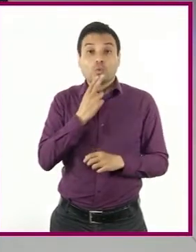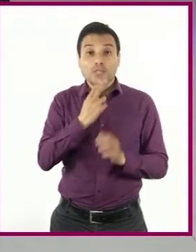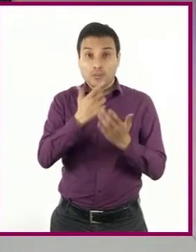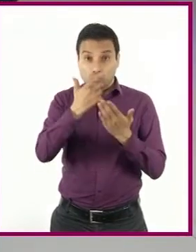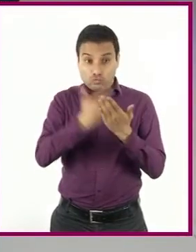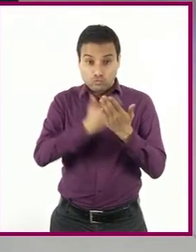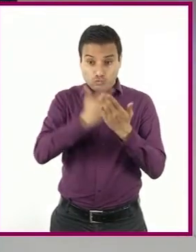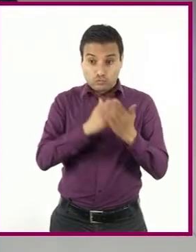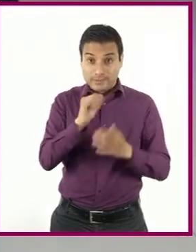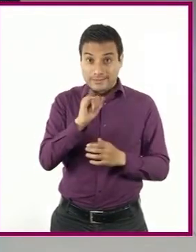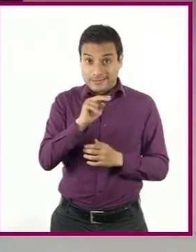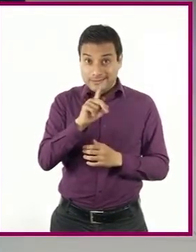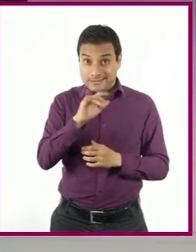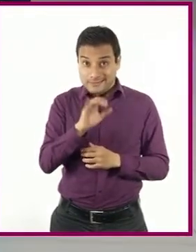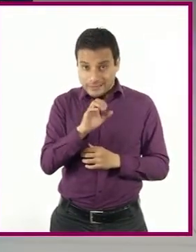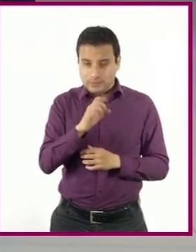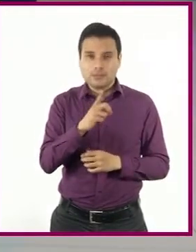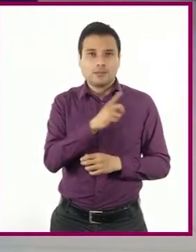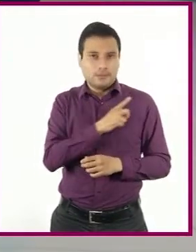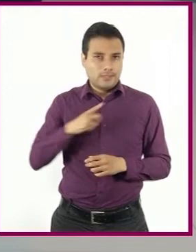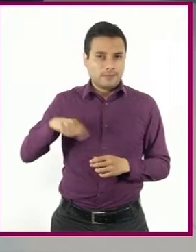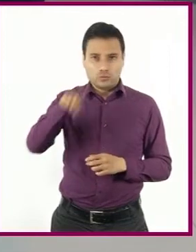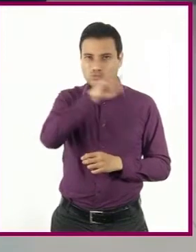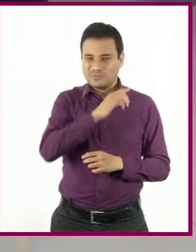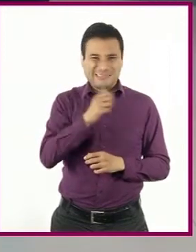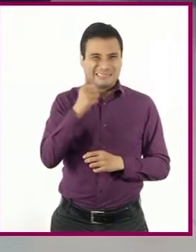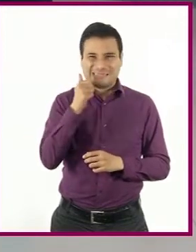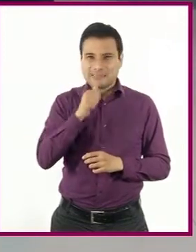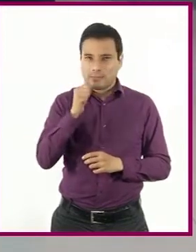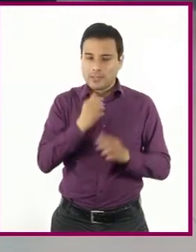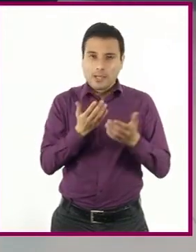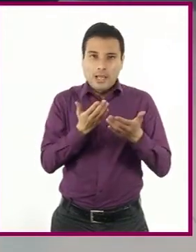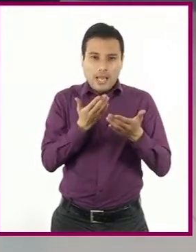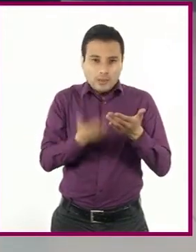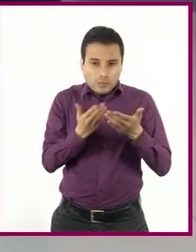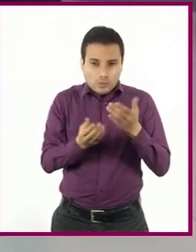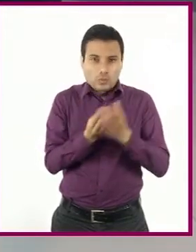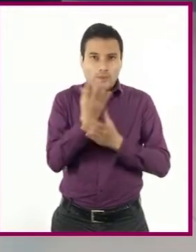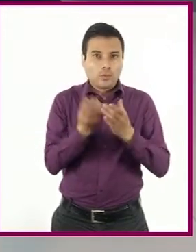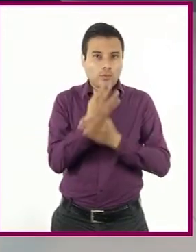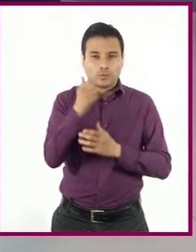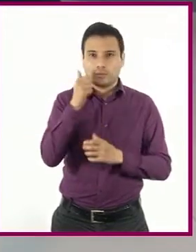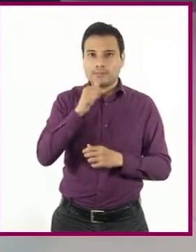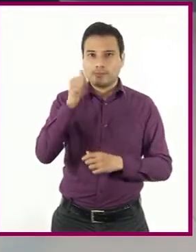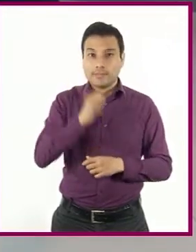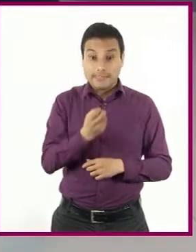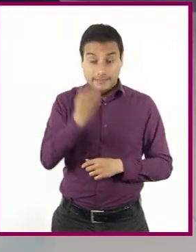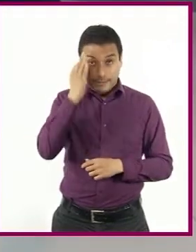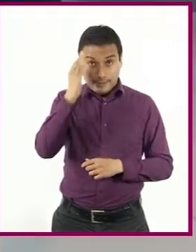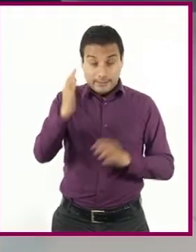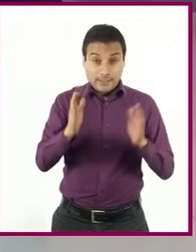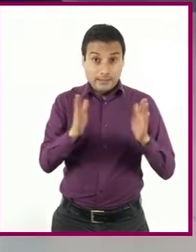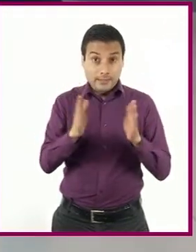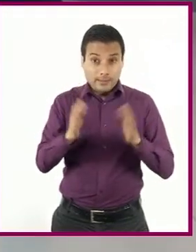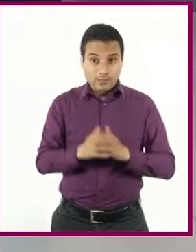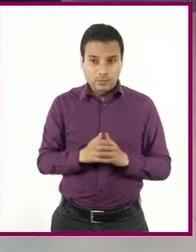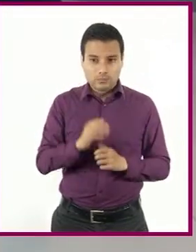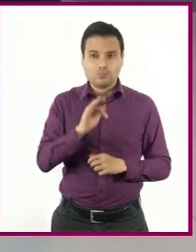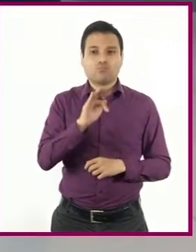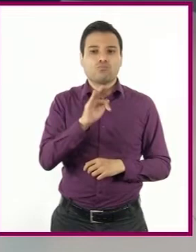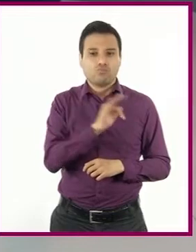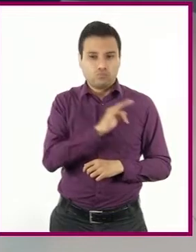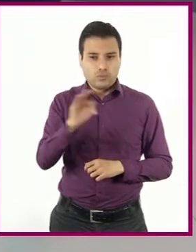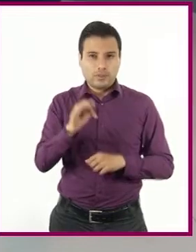necesario tener un punto de referencia que esté actualizado y que considere que lo sucedido en ese periodo se haya mantenido sin